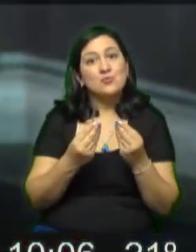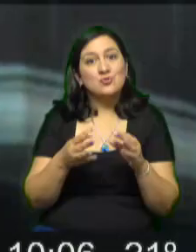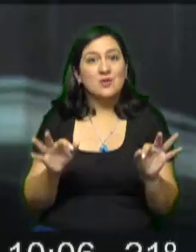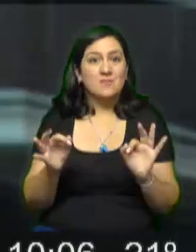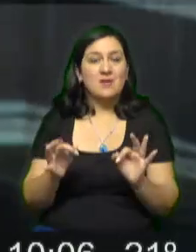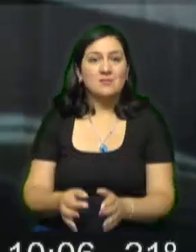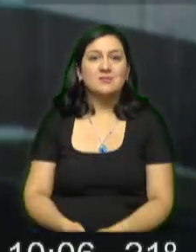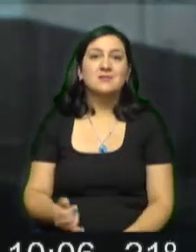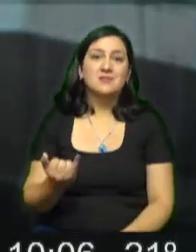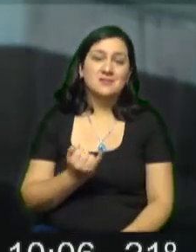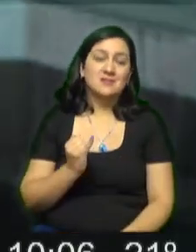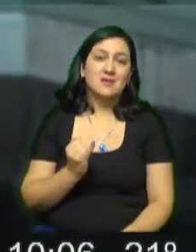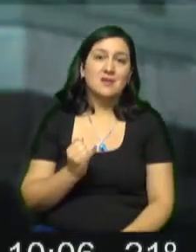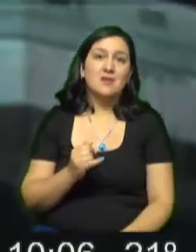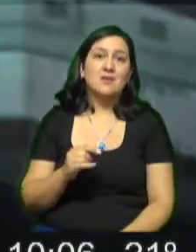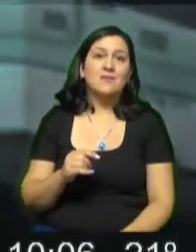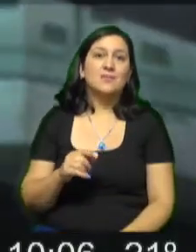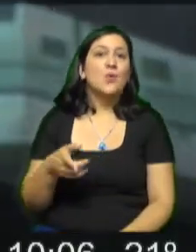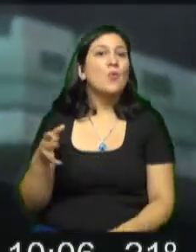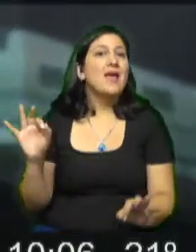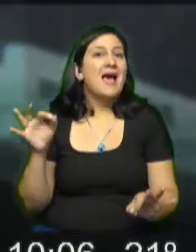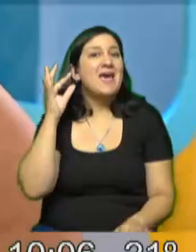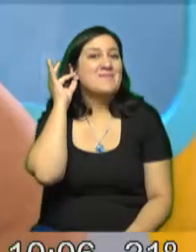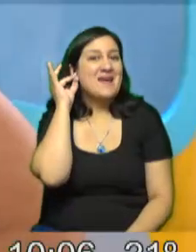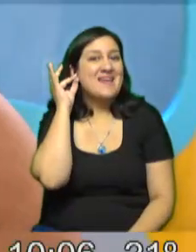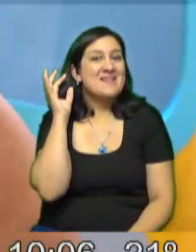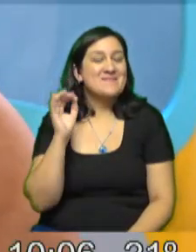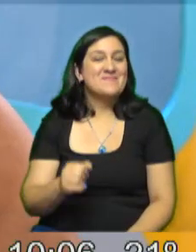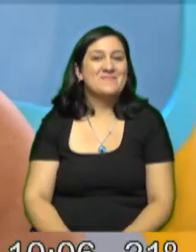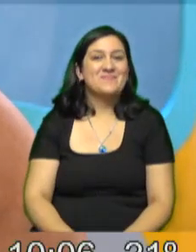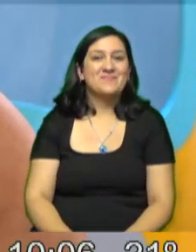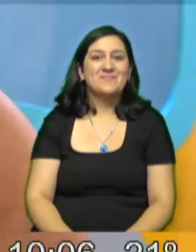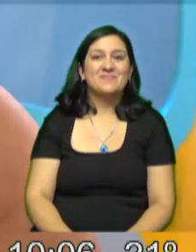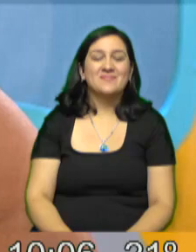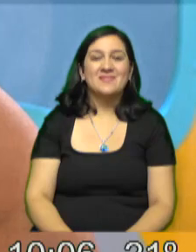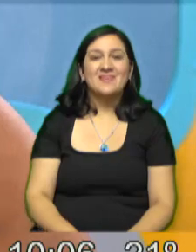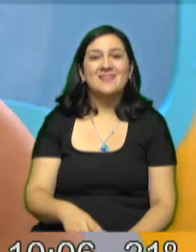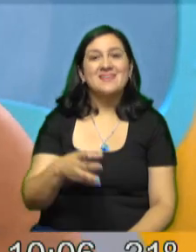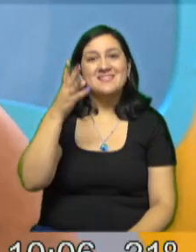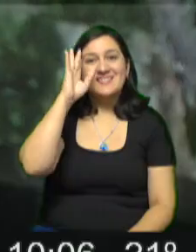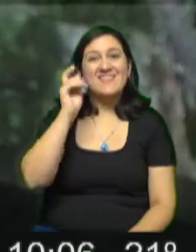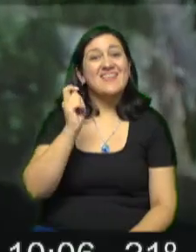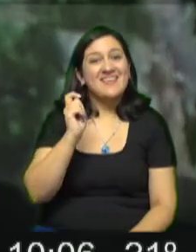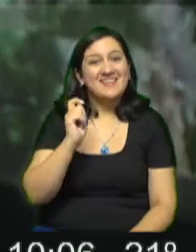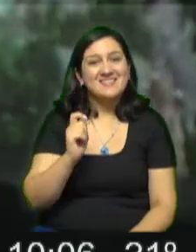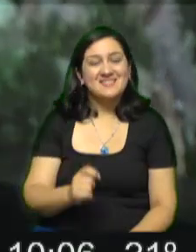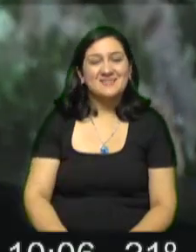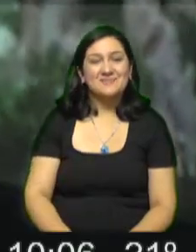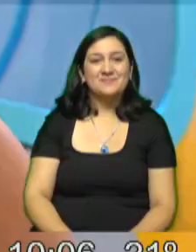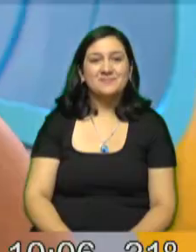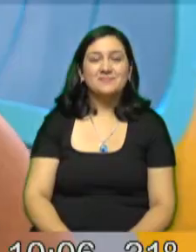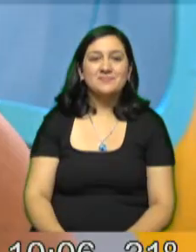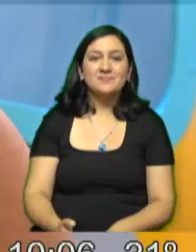Sí, 7. Una hermana me soplan por acá. Así... Ya seguro tenés identificado el nombre. Sí. Antes de